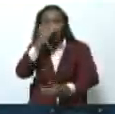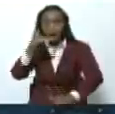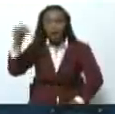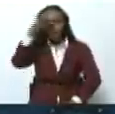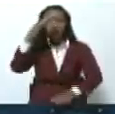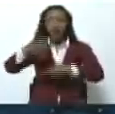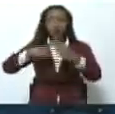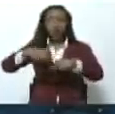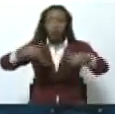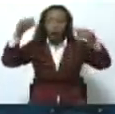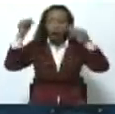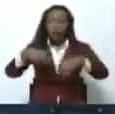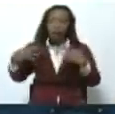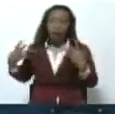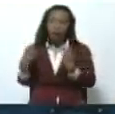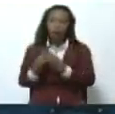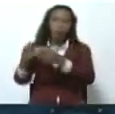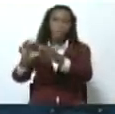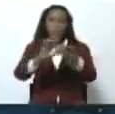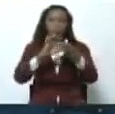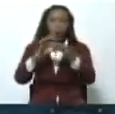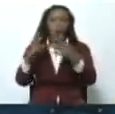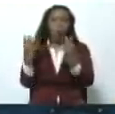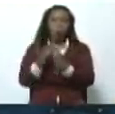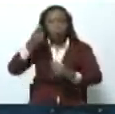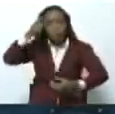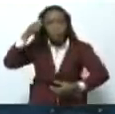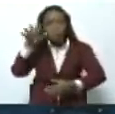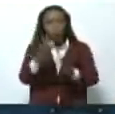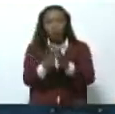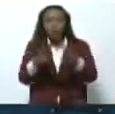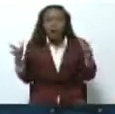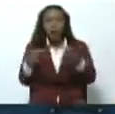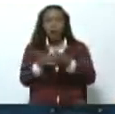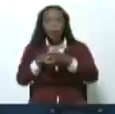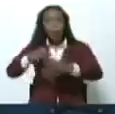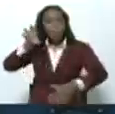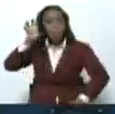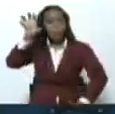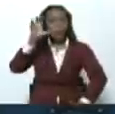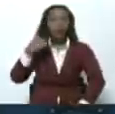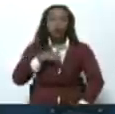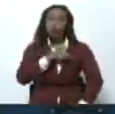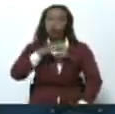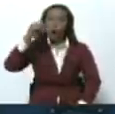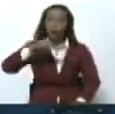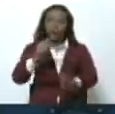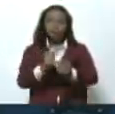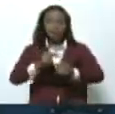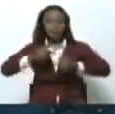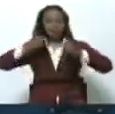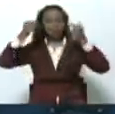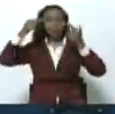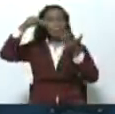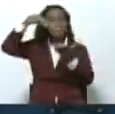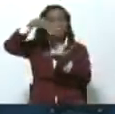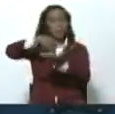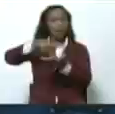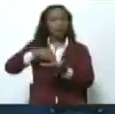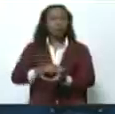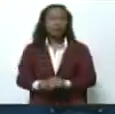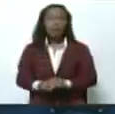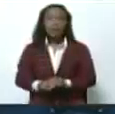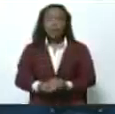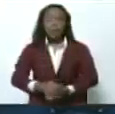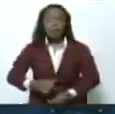aquí, juntos y unidos con nuestro pueblo, con el gran pueblo patriótico. Aquí estamos, sonrientes y de pie, y con